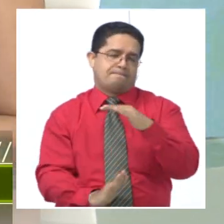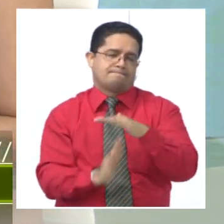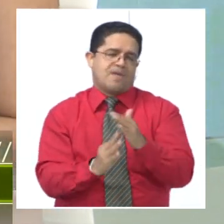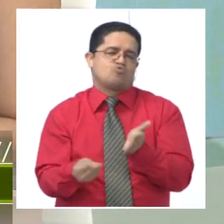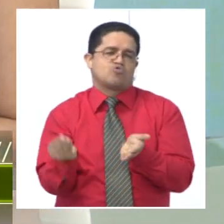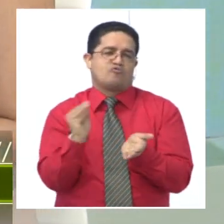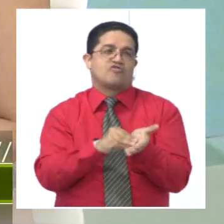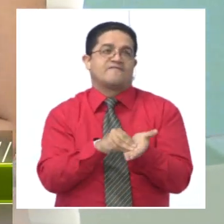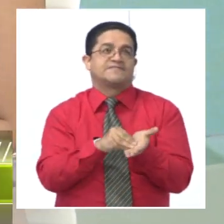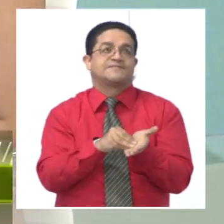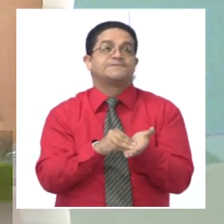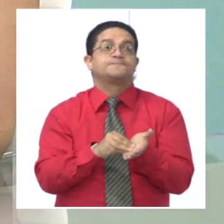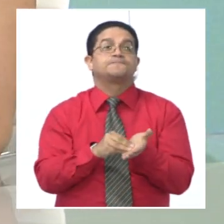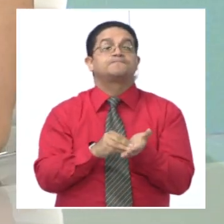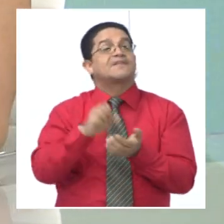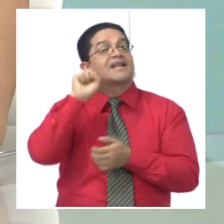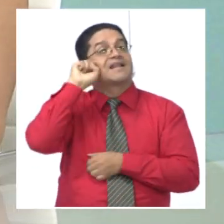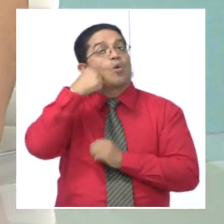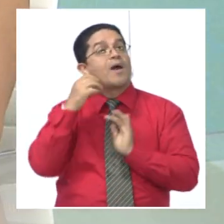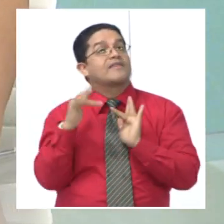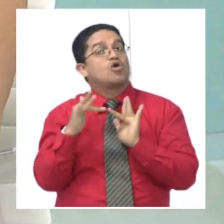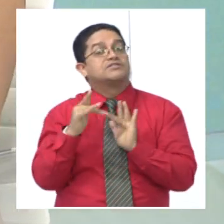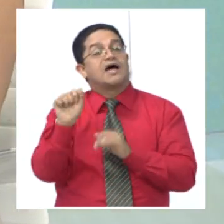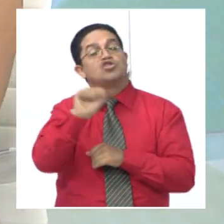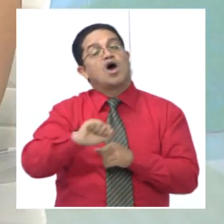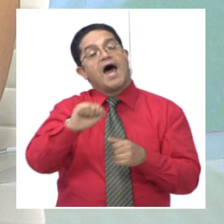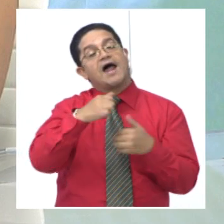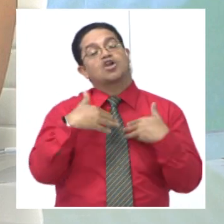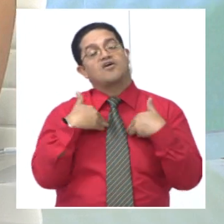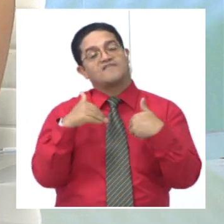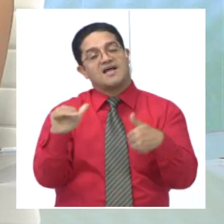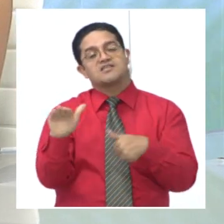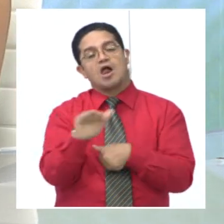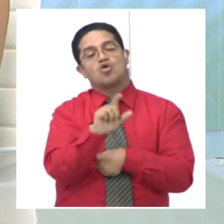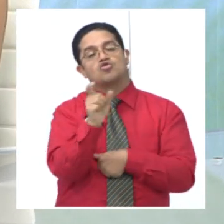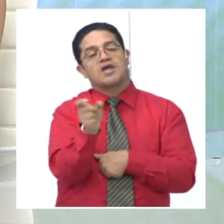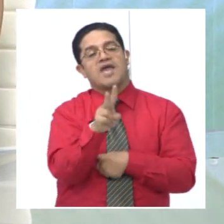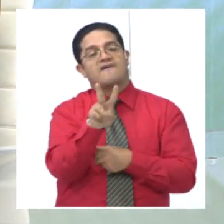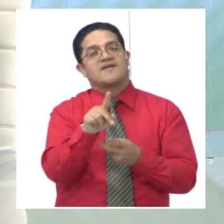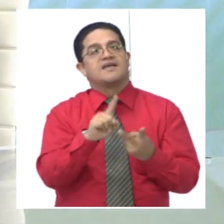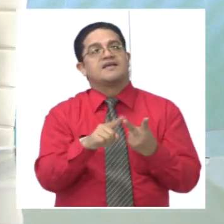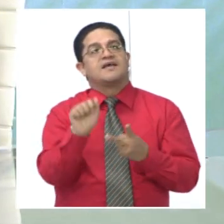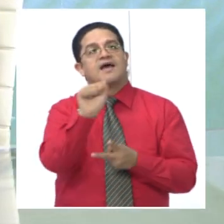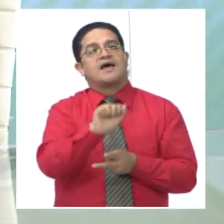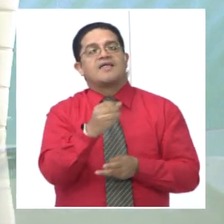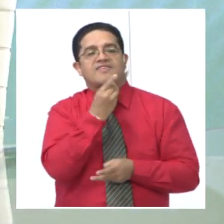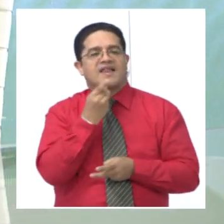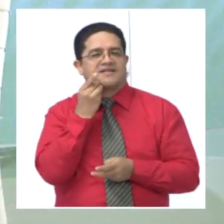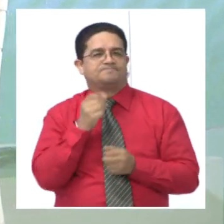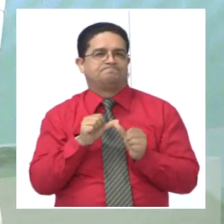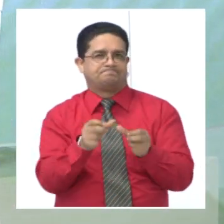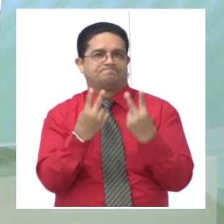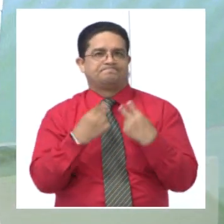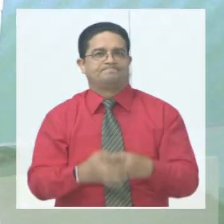pausa comercial. Recuerde las redes, @salud_gb, @DanielaJSalas. Volvemos.